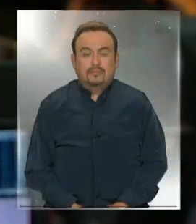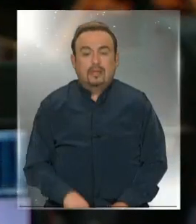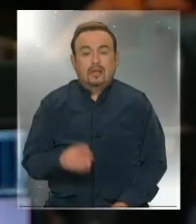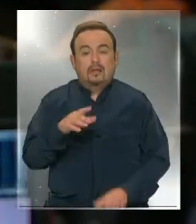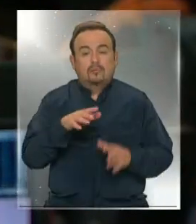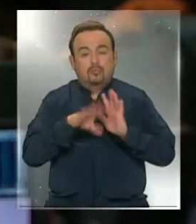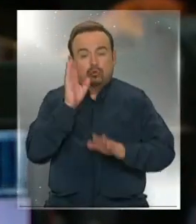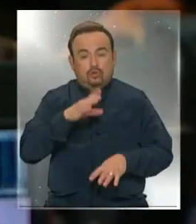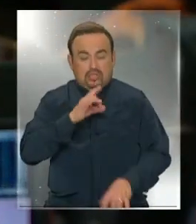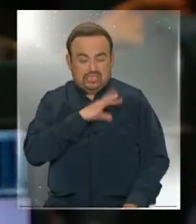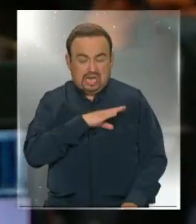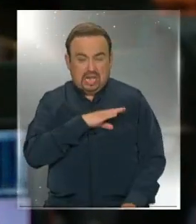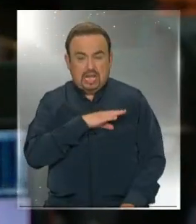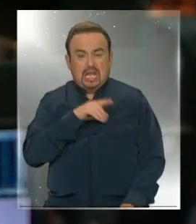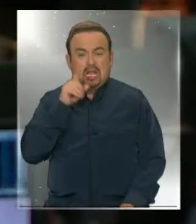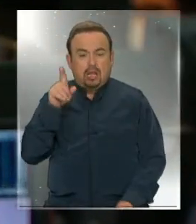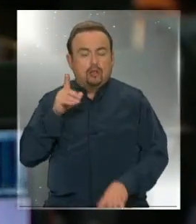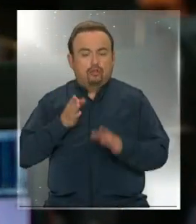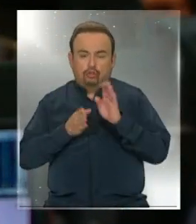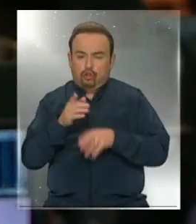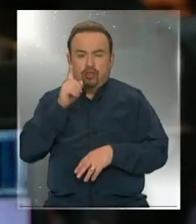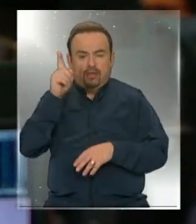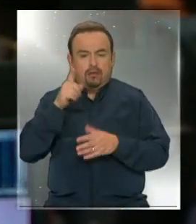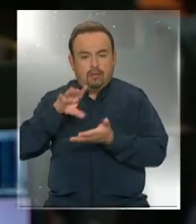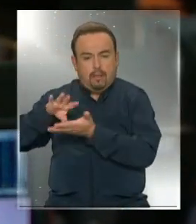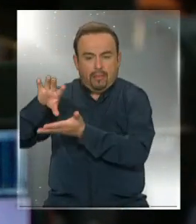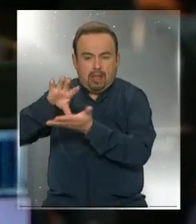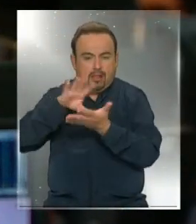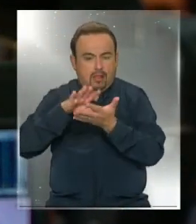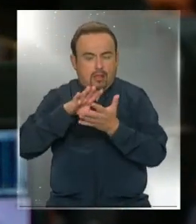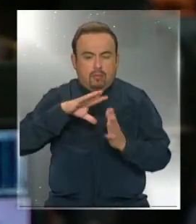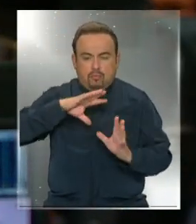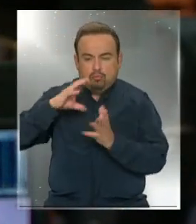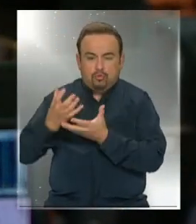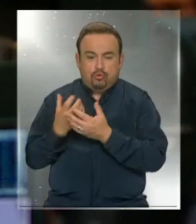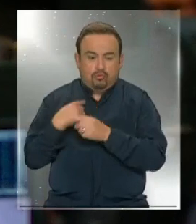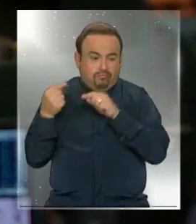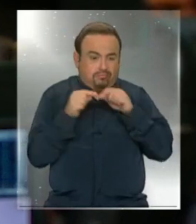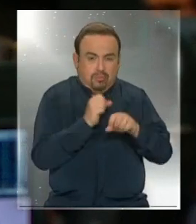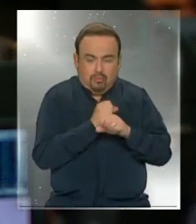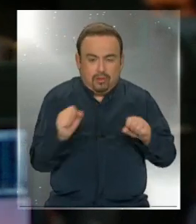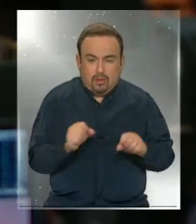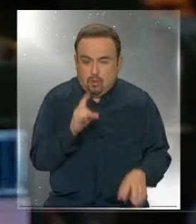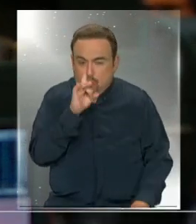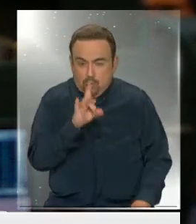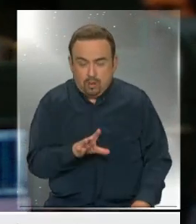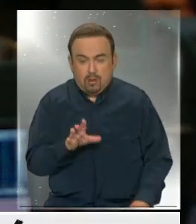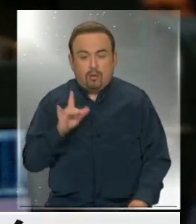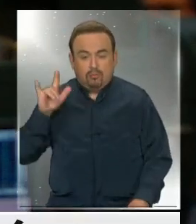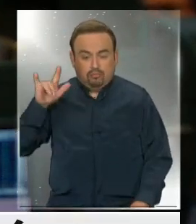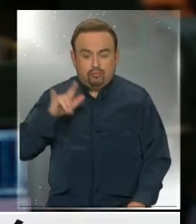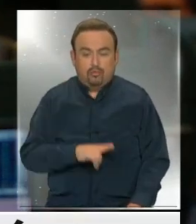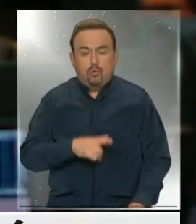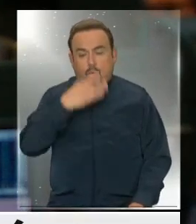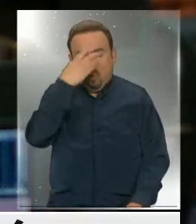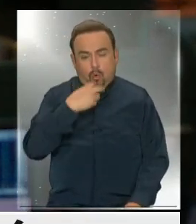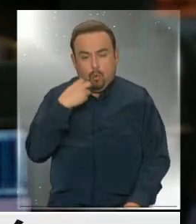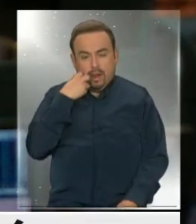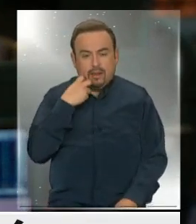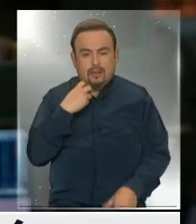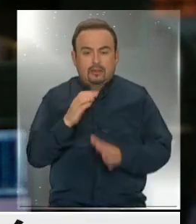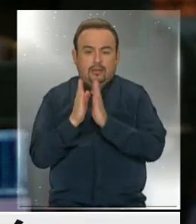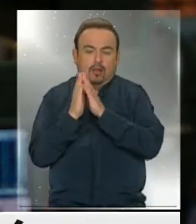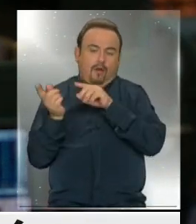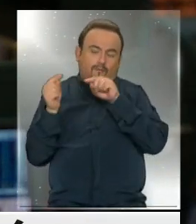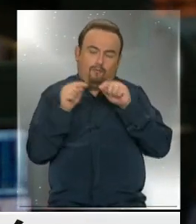Cientos de chilenos continúan atrapados en distintos países del mundo. La única esperanza recae en un vuelo humanitario que los traiga